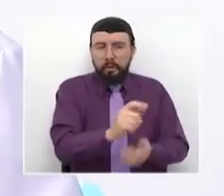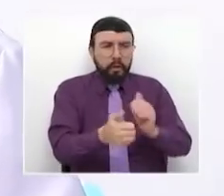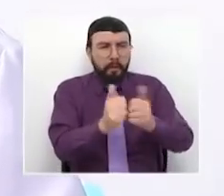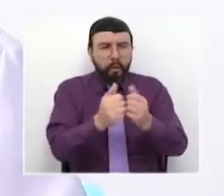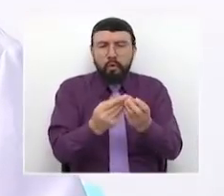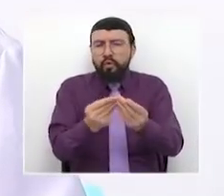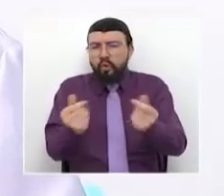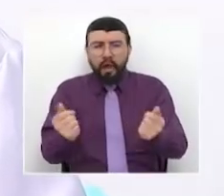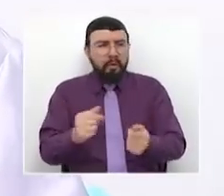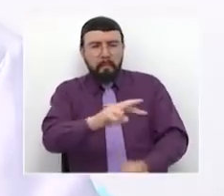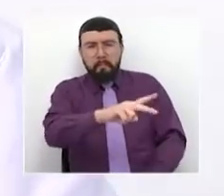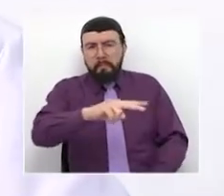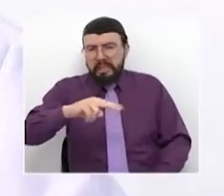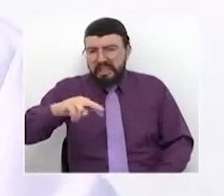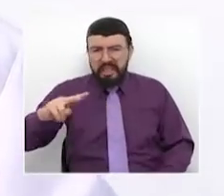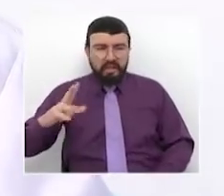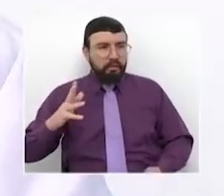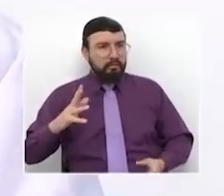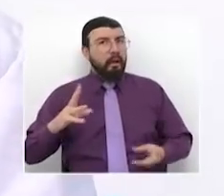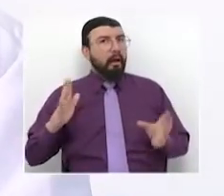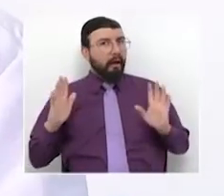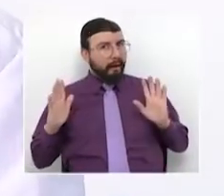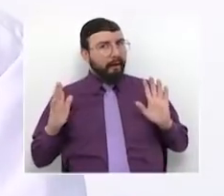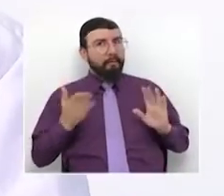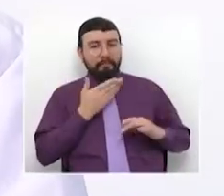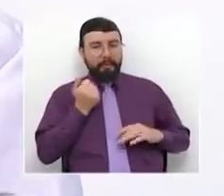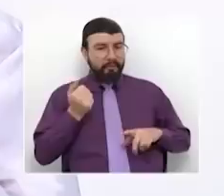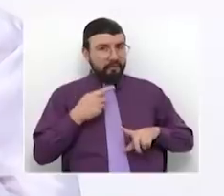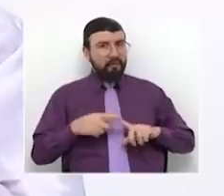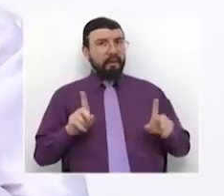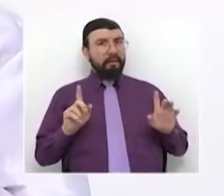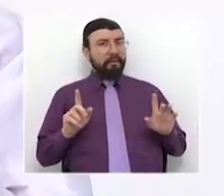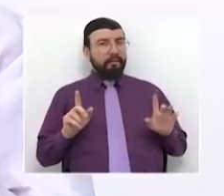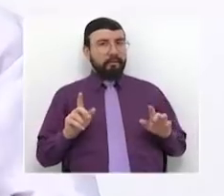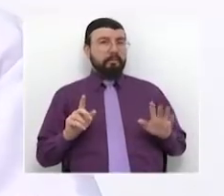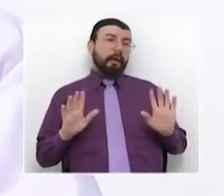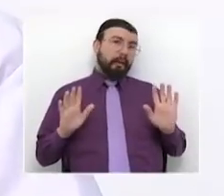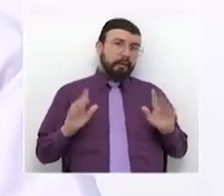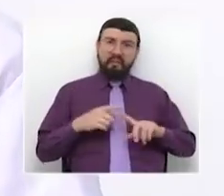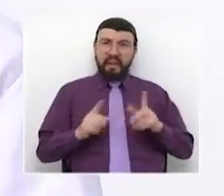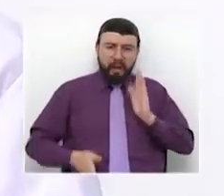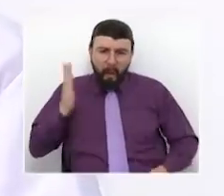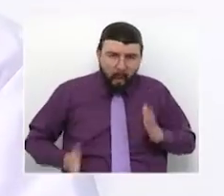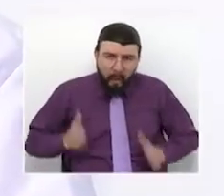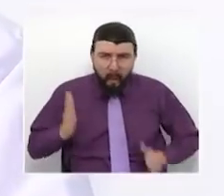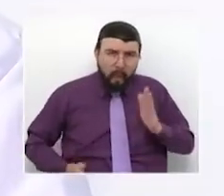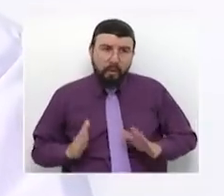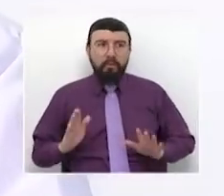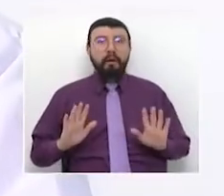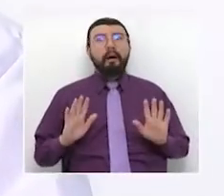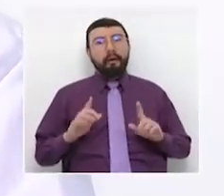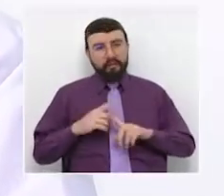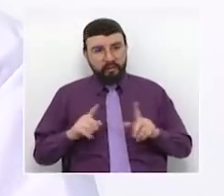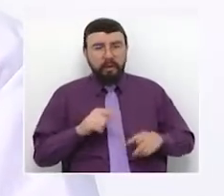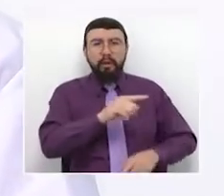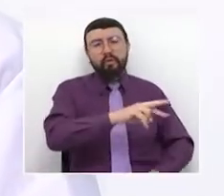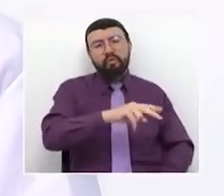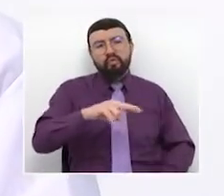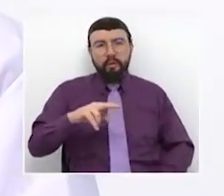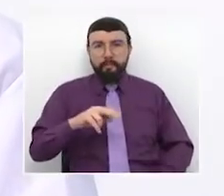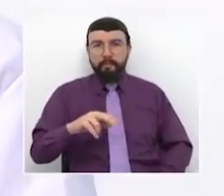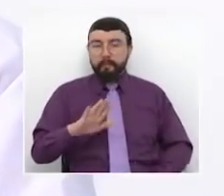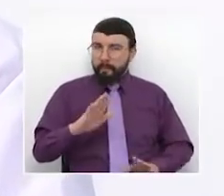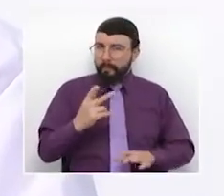tienen piscina y hacemos muchas otras terapias. Entonces, ojo con todos esos factores, pero finalmente antes de corte